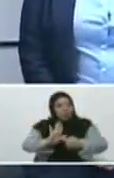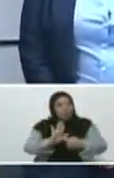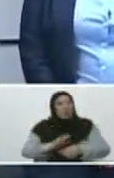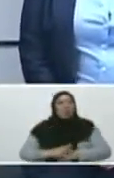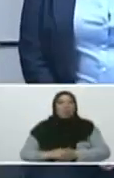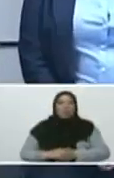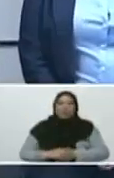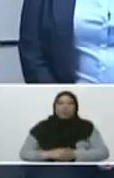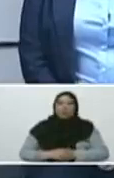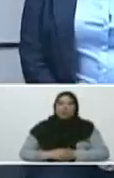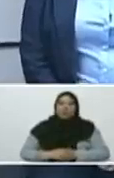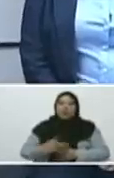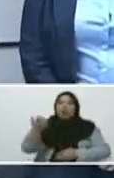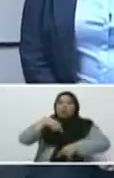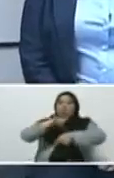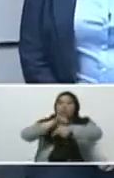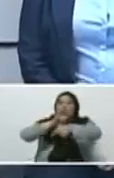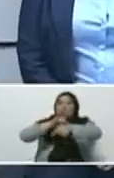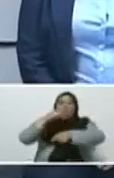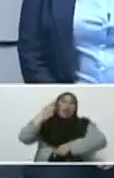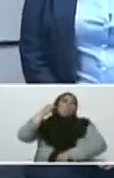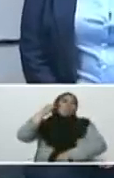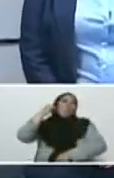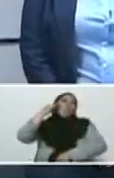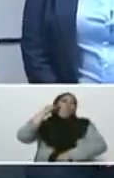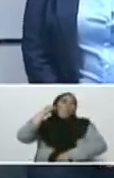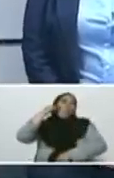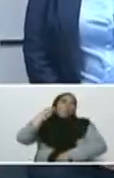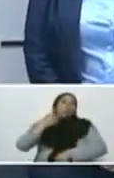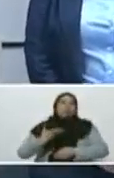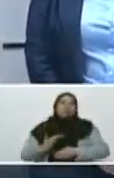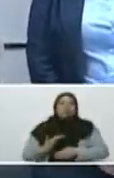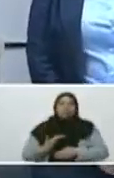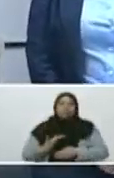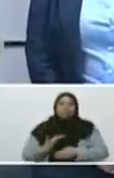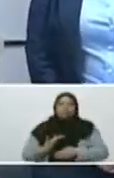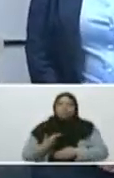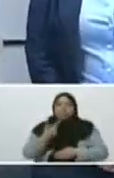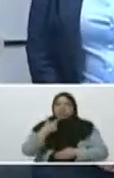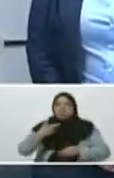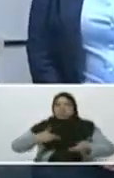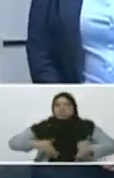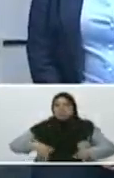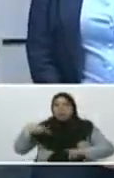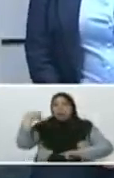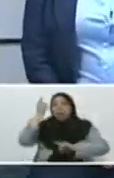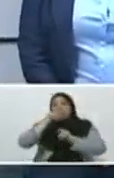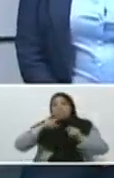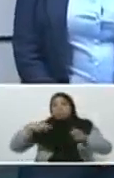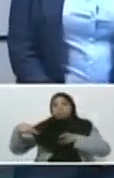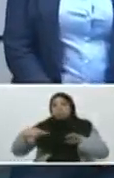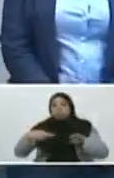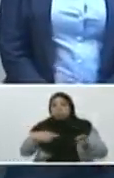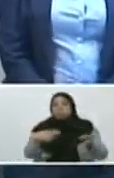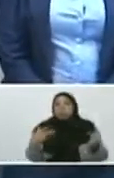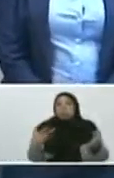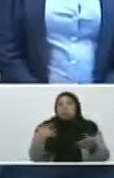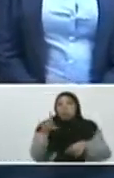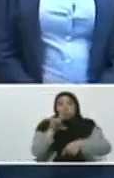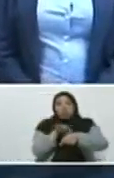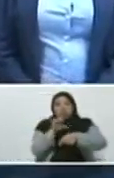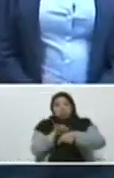Cartier, el negro Cartier de Caicara del Orinoco. Ah, y la doctora